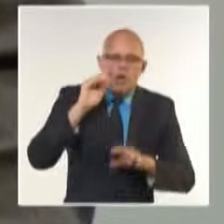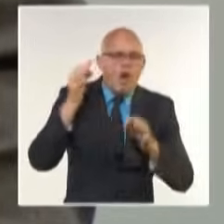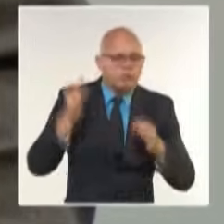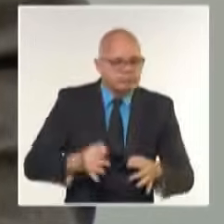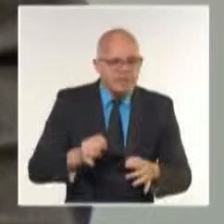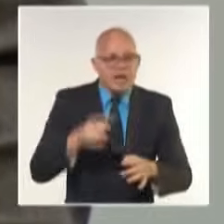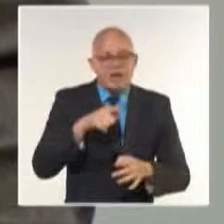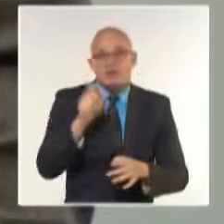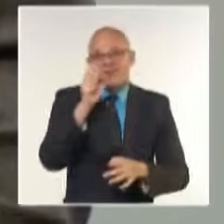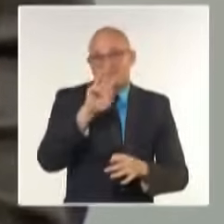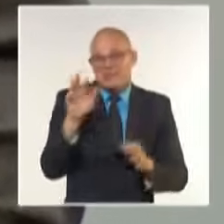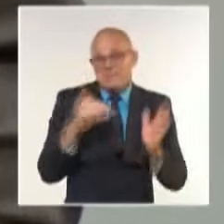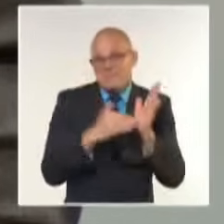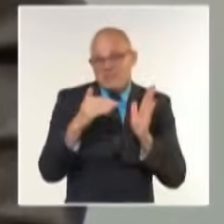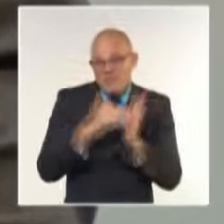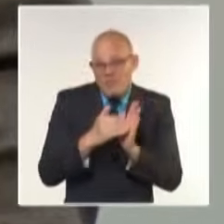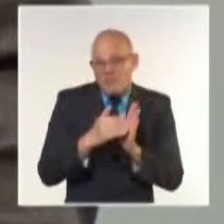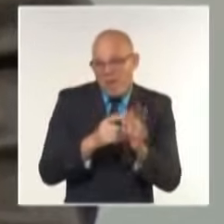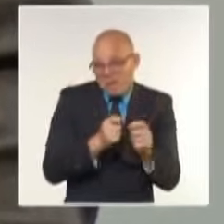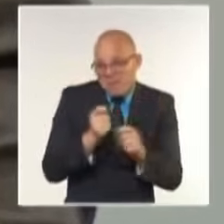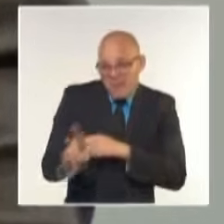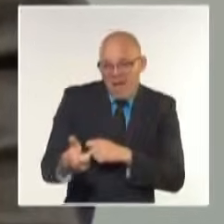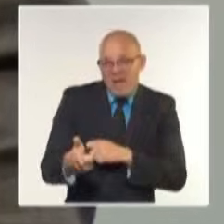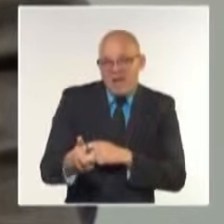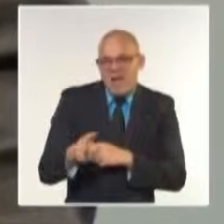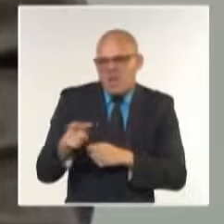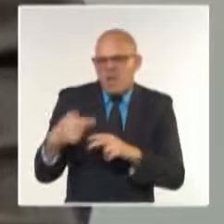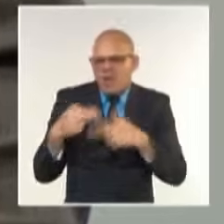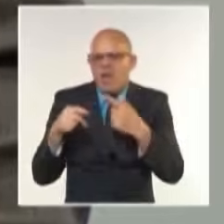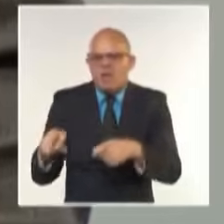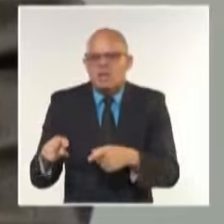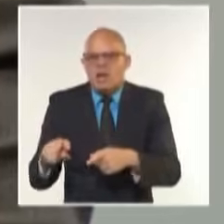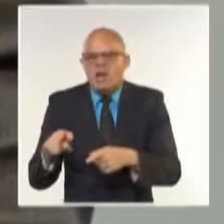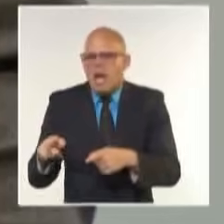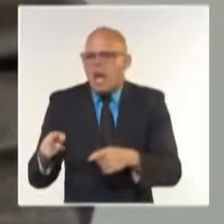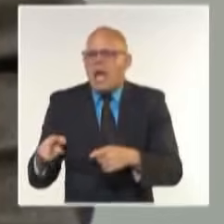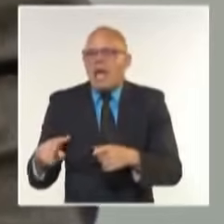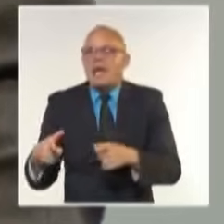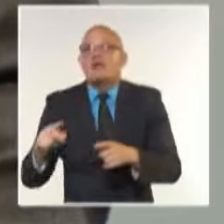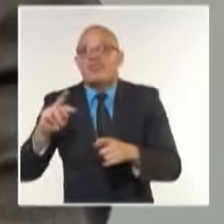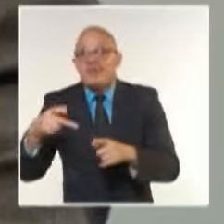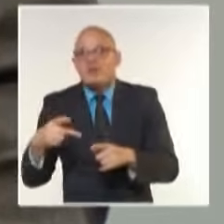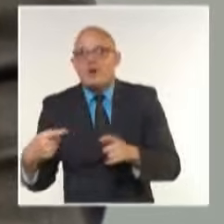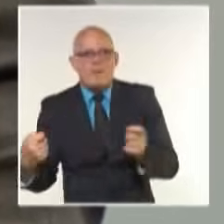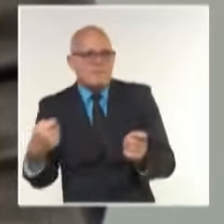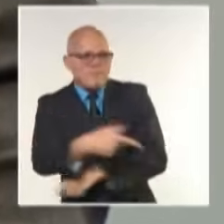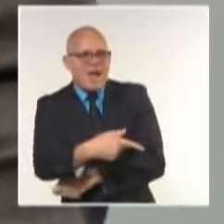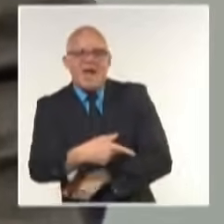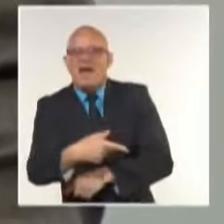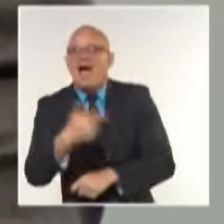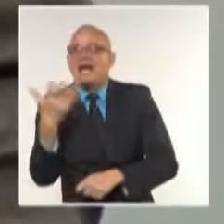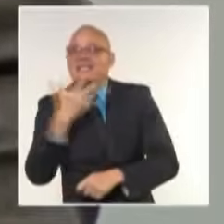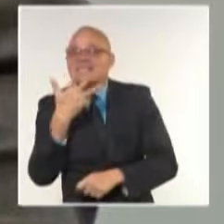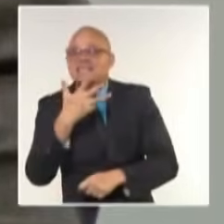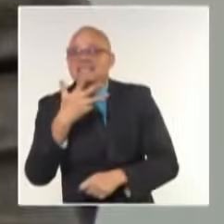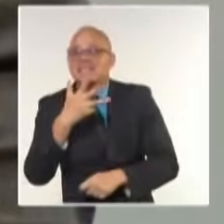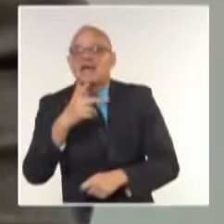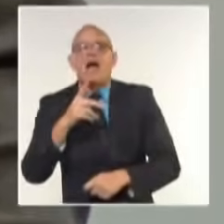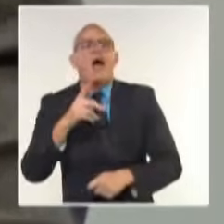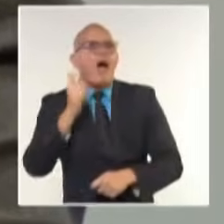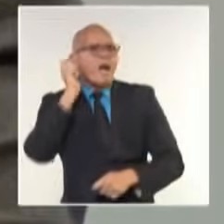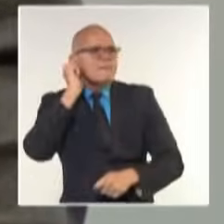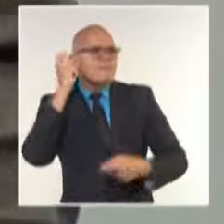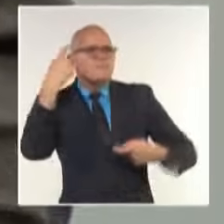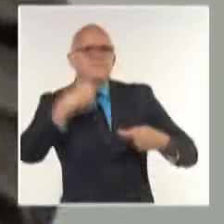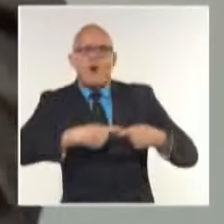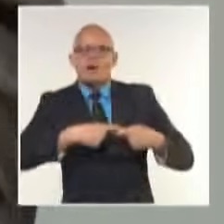13.790.000 pesos, esta persona, es decir, el TCP, le realizó pagos a las tarjetas personales de la esposa del director de la UEB y a la hija de